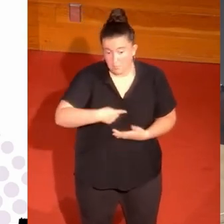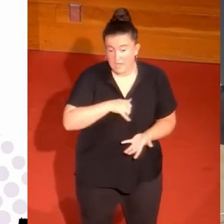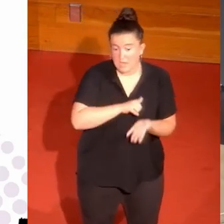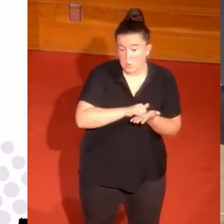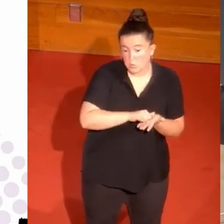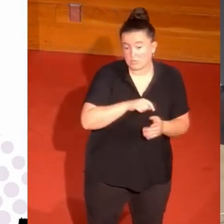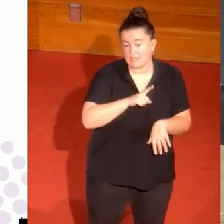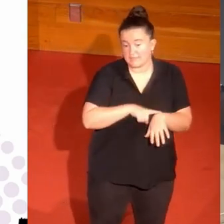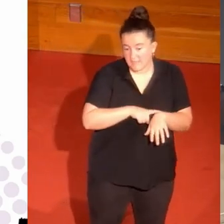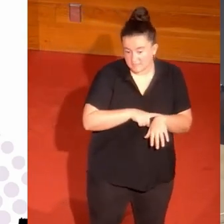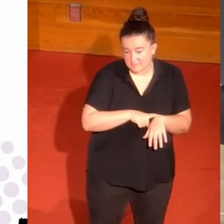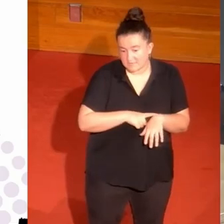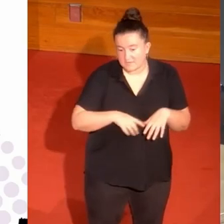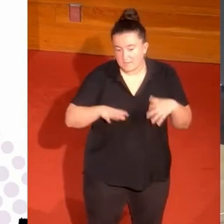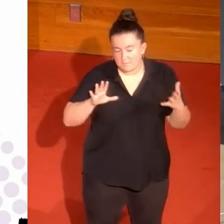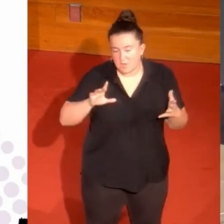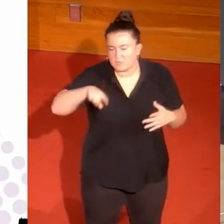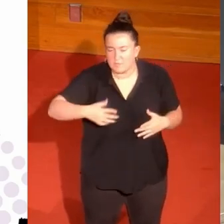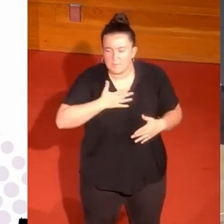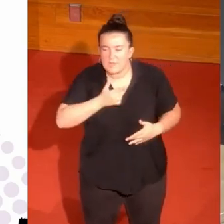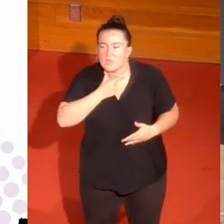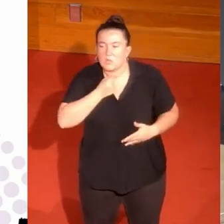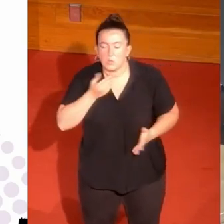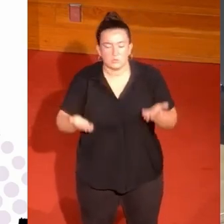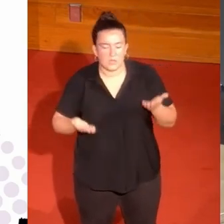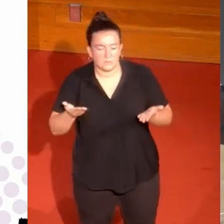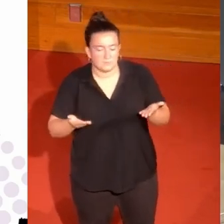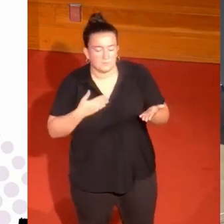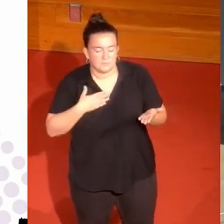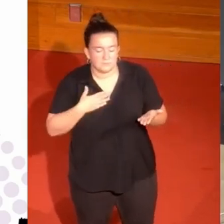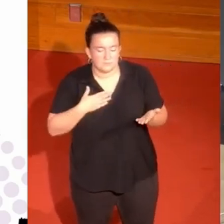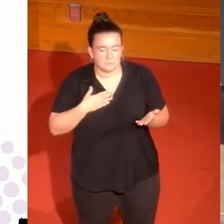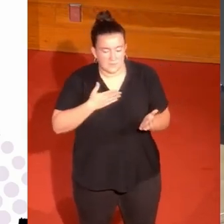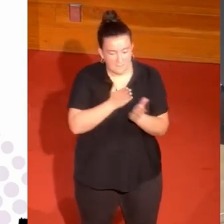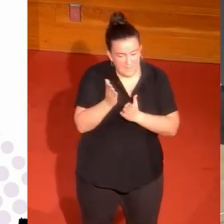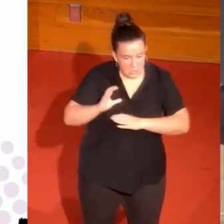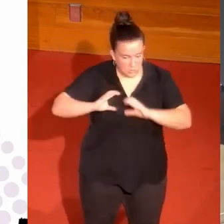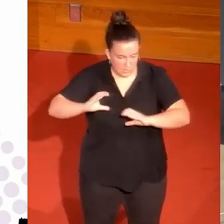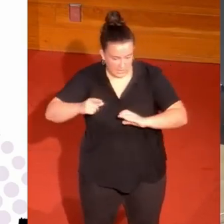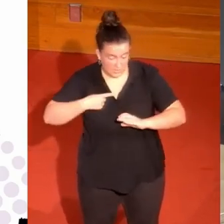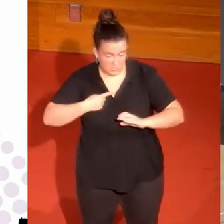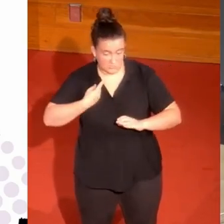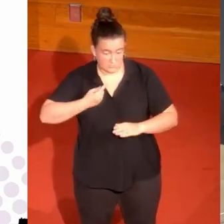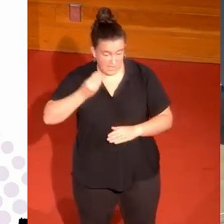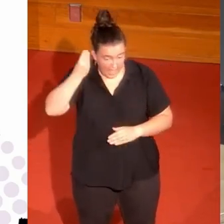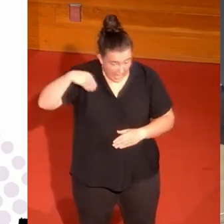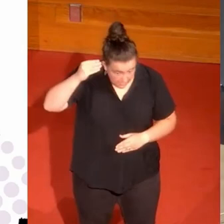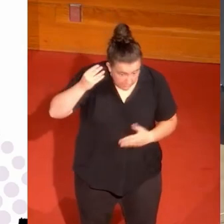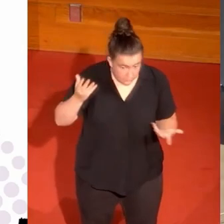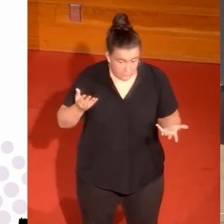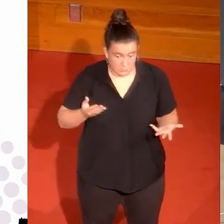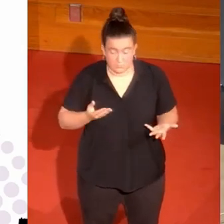pero también me gusta contrastar con con medios en árabe y además es un canal que que en gaza